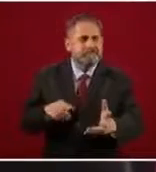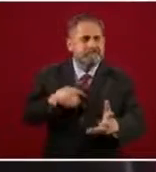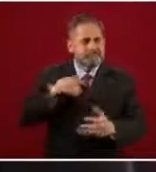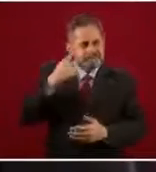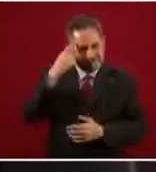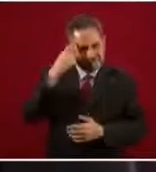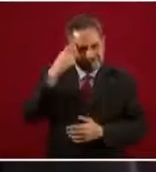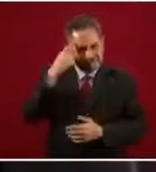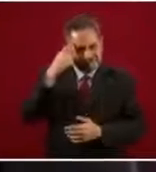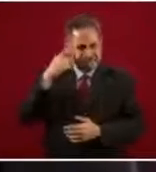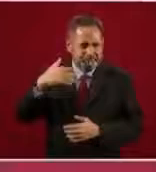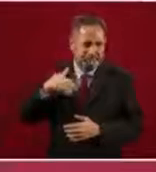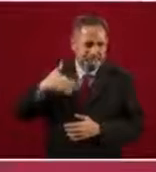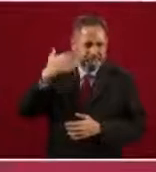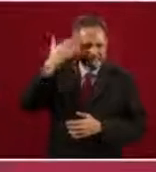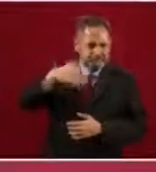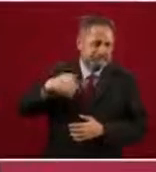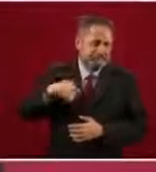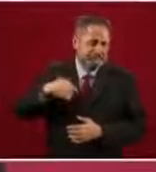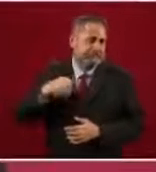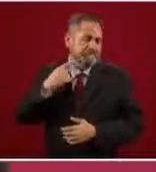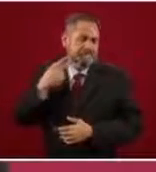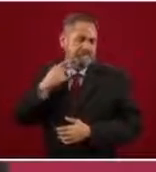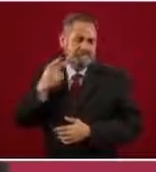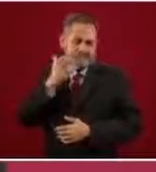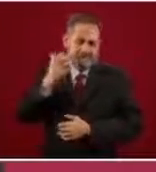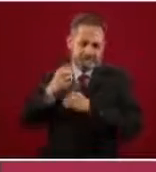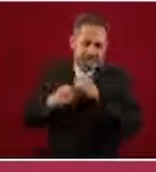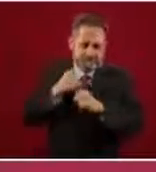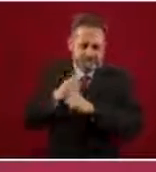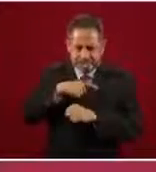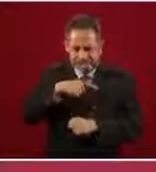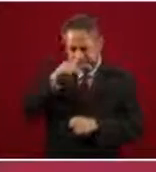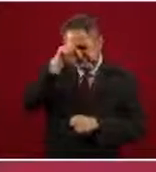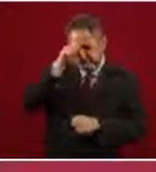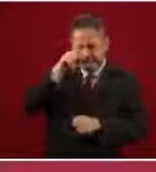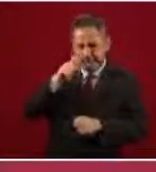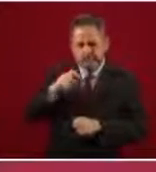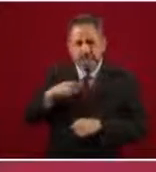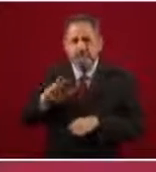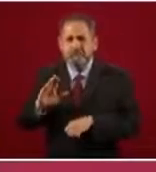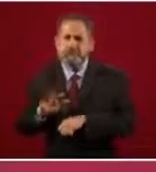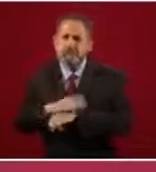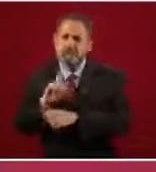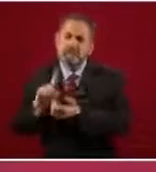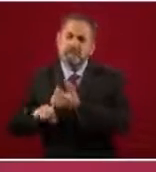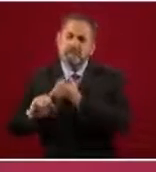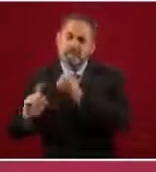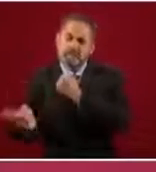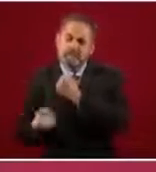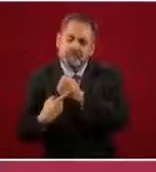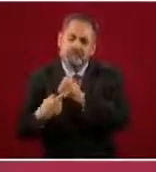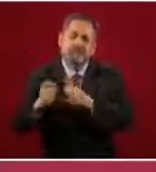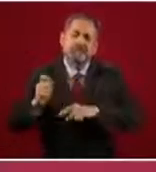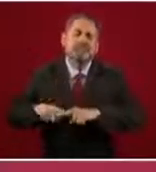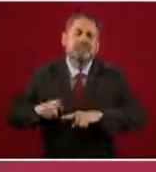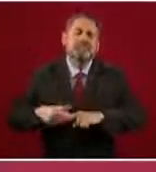algún tiempo en este noble oficio de la política, uno pregunta, ¿y de parte de quién?